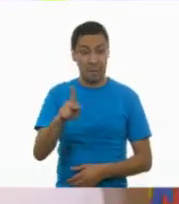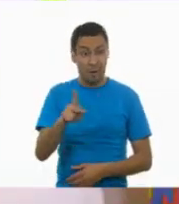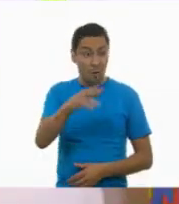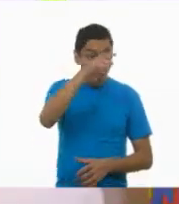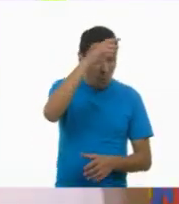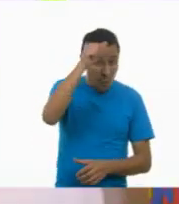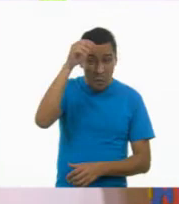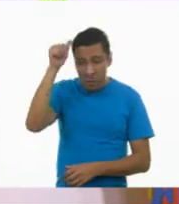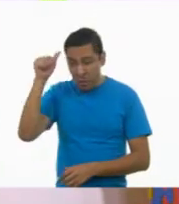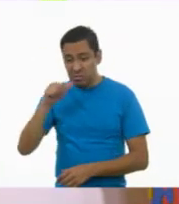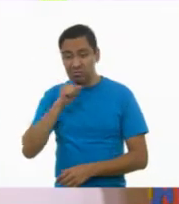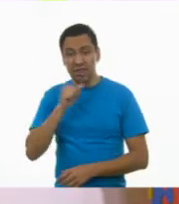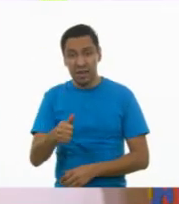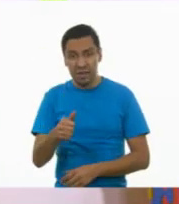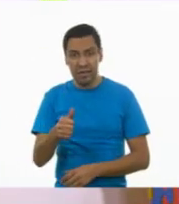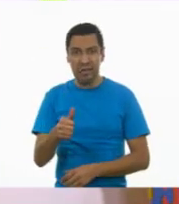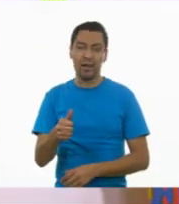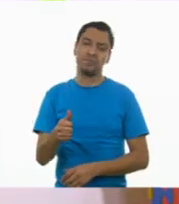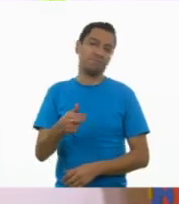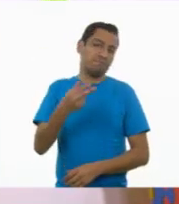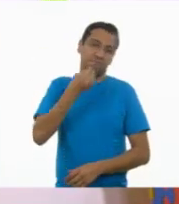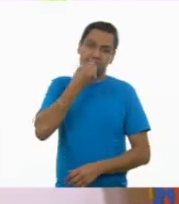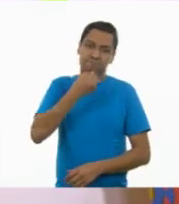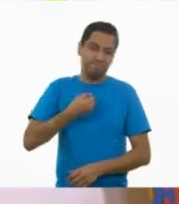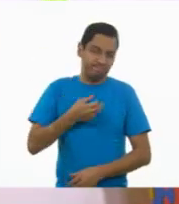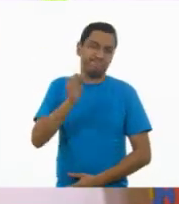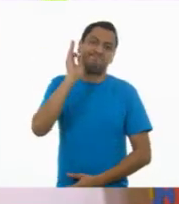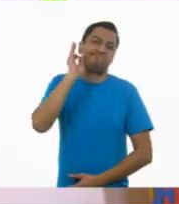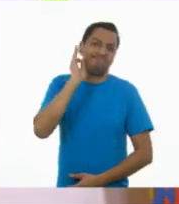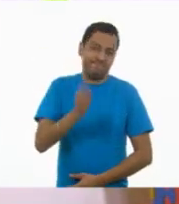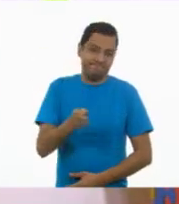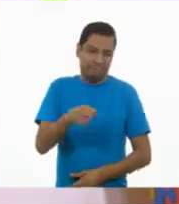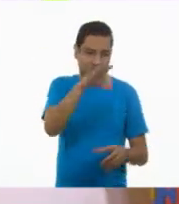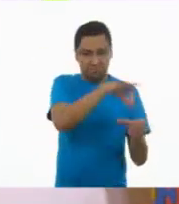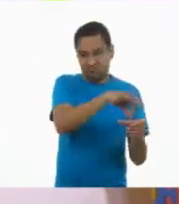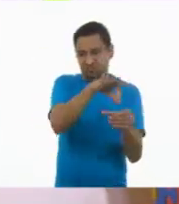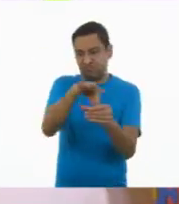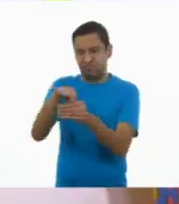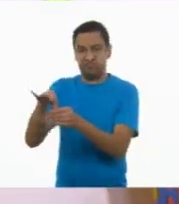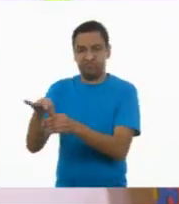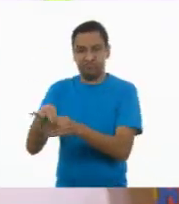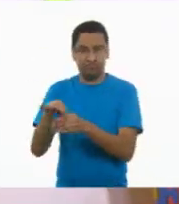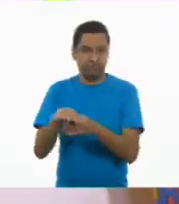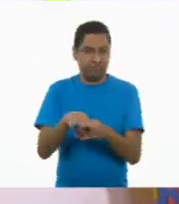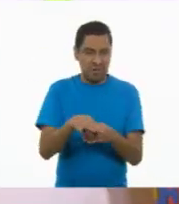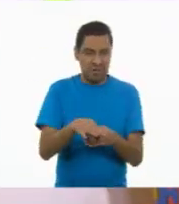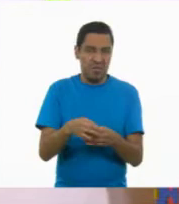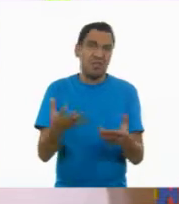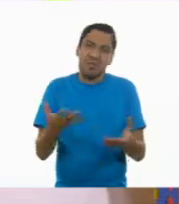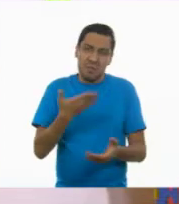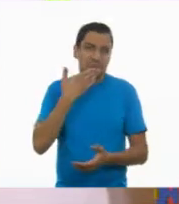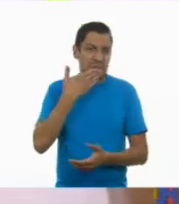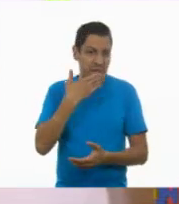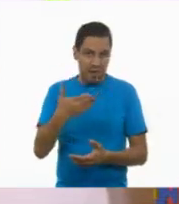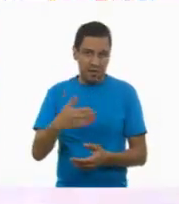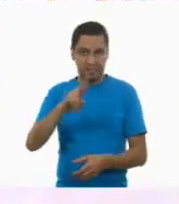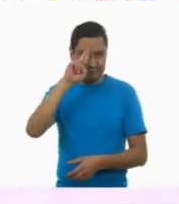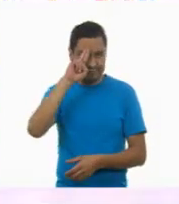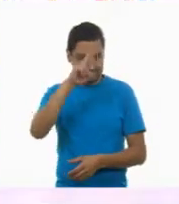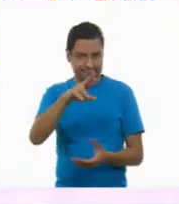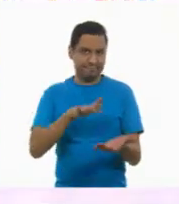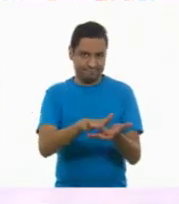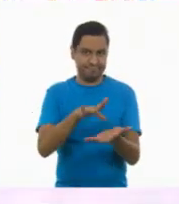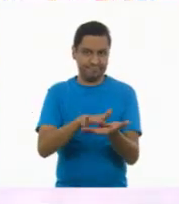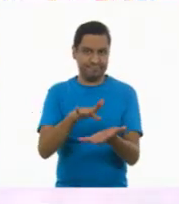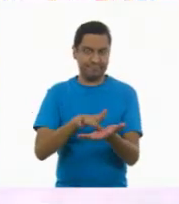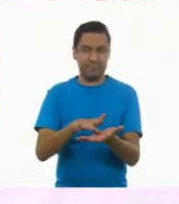el resultado, porque la toma de decisiones por mayoría es la base del sistema democrático. Uno de